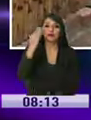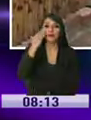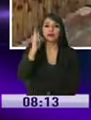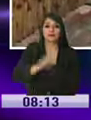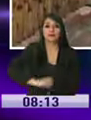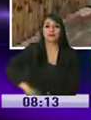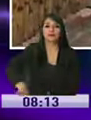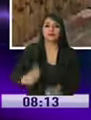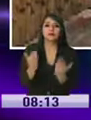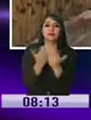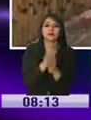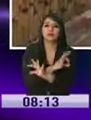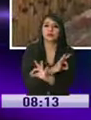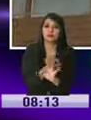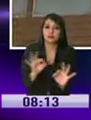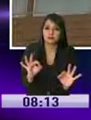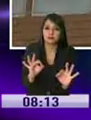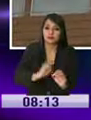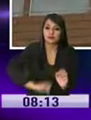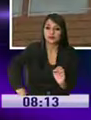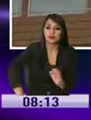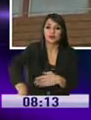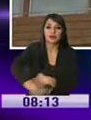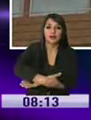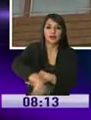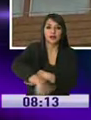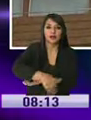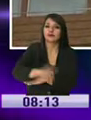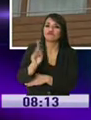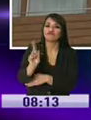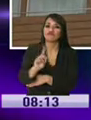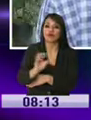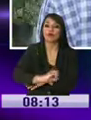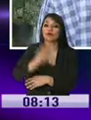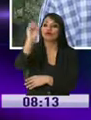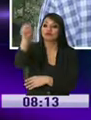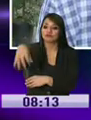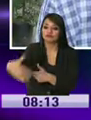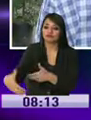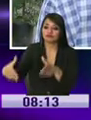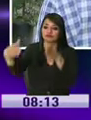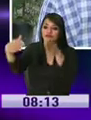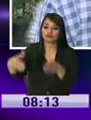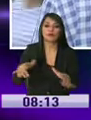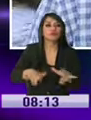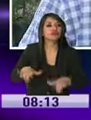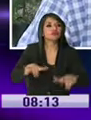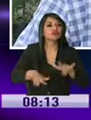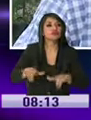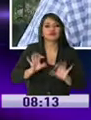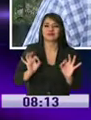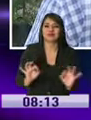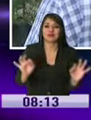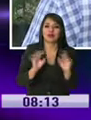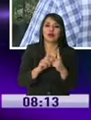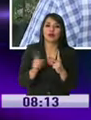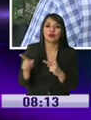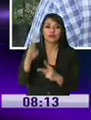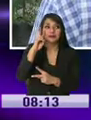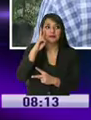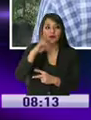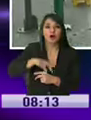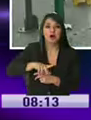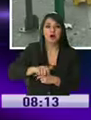botar la basura en su sitio no votando en la vereda no llenándonos de vendedores ambulantes nos llenamos de pillos de